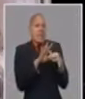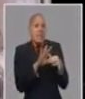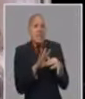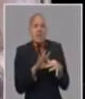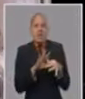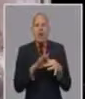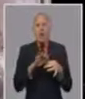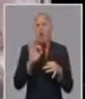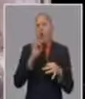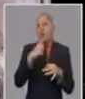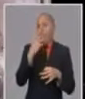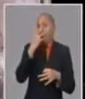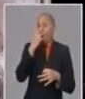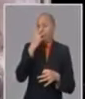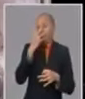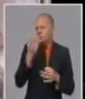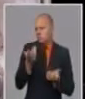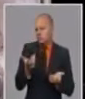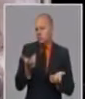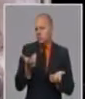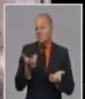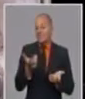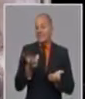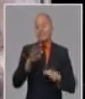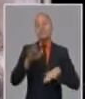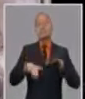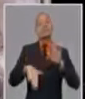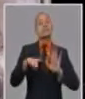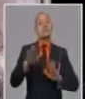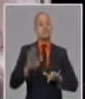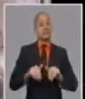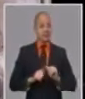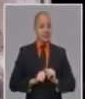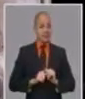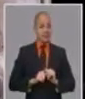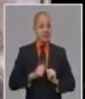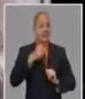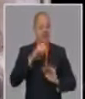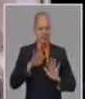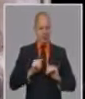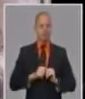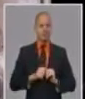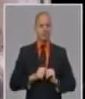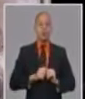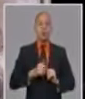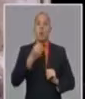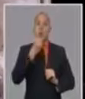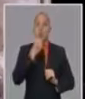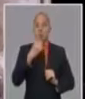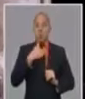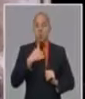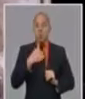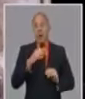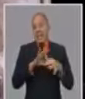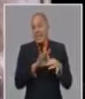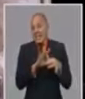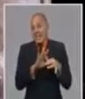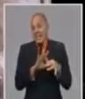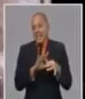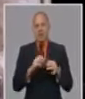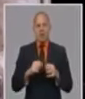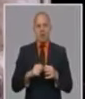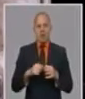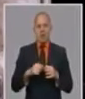de la capacidad que tuvo ese virus de despertar una respuesta inflamatoria que